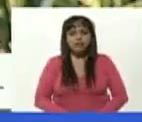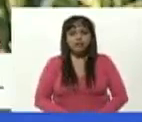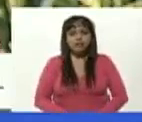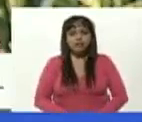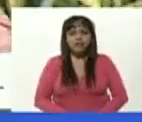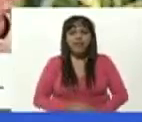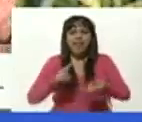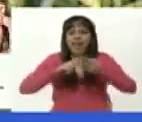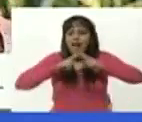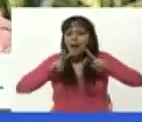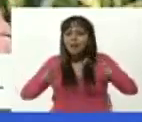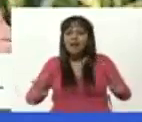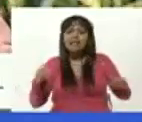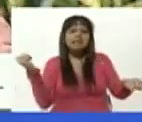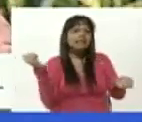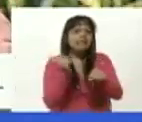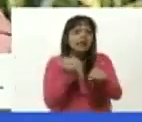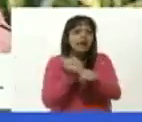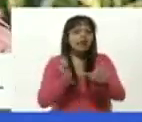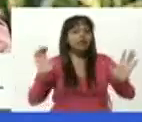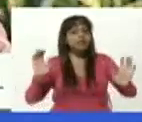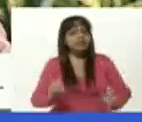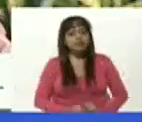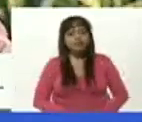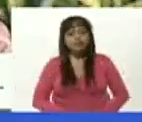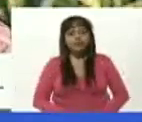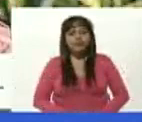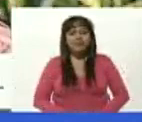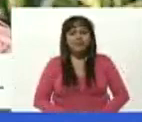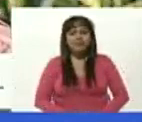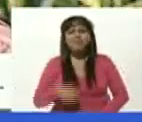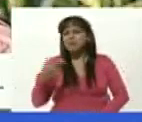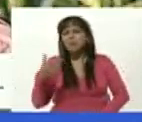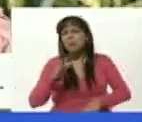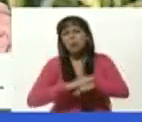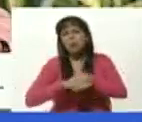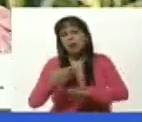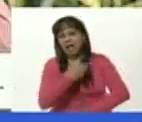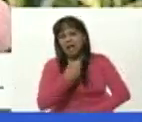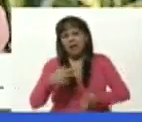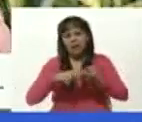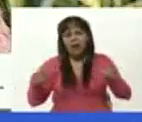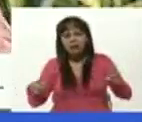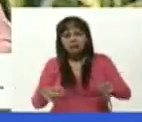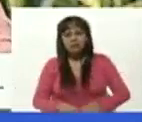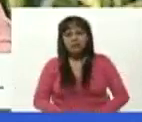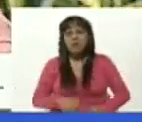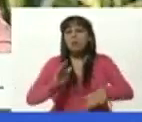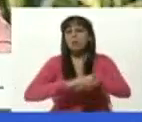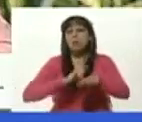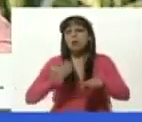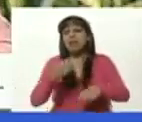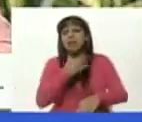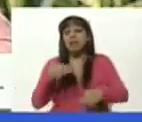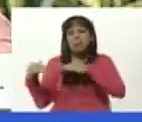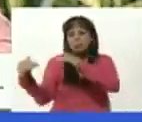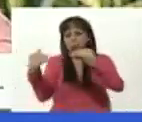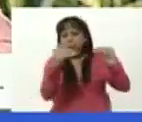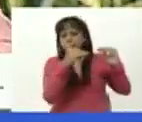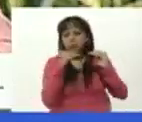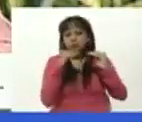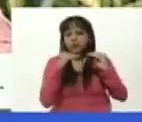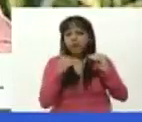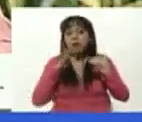la paz y el trabajo. ¿Para qué queremos paz? ¿Para qué queremos estabilidad?